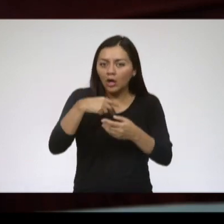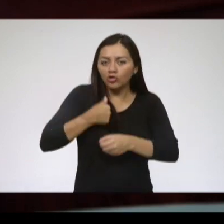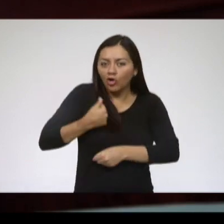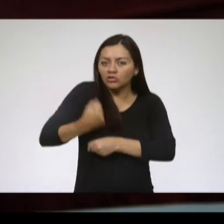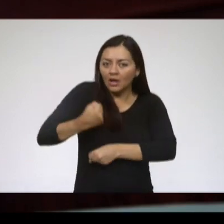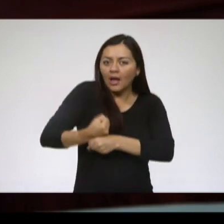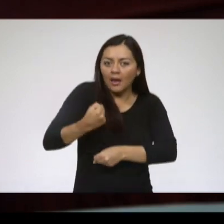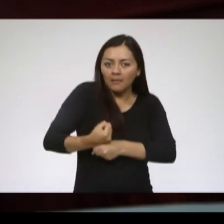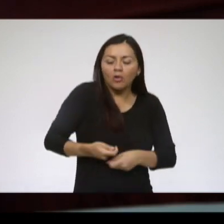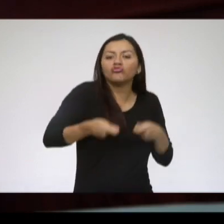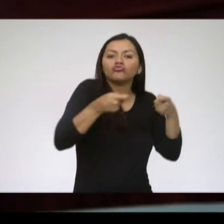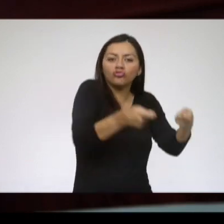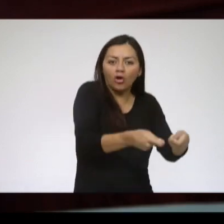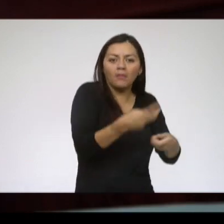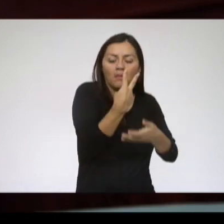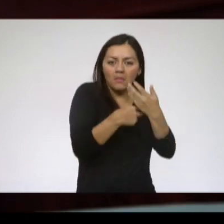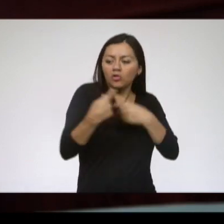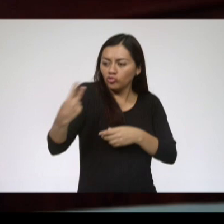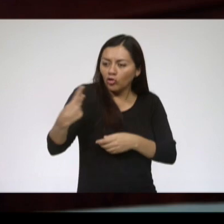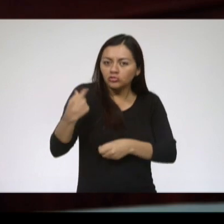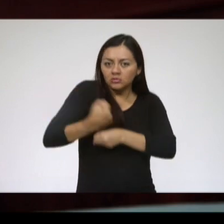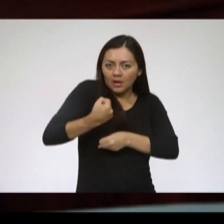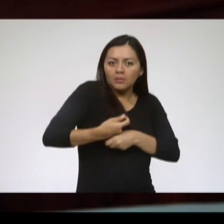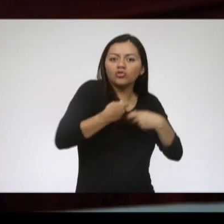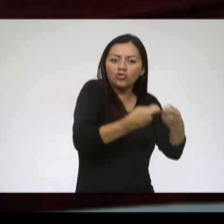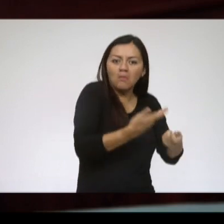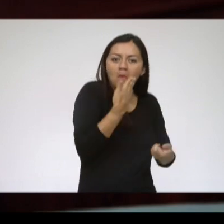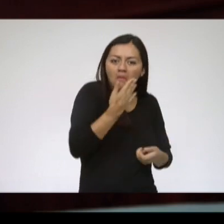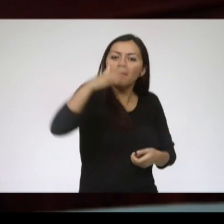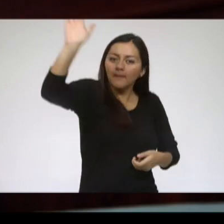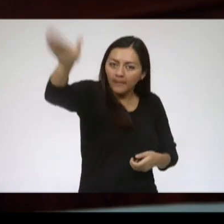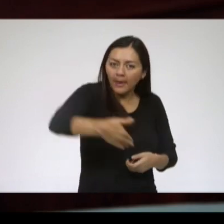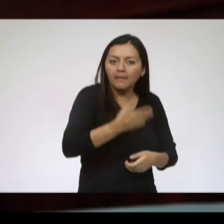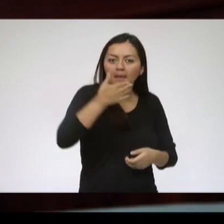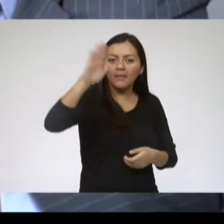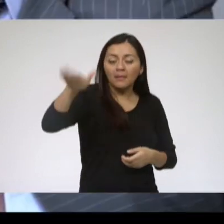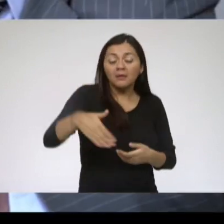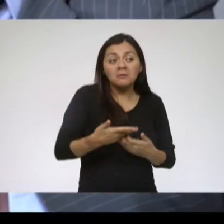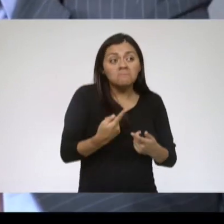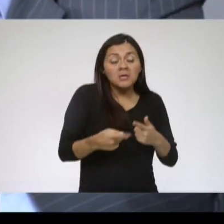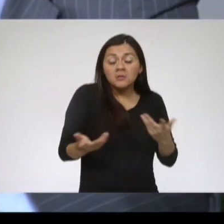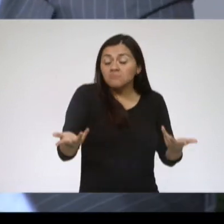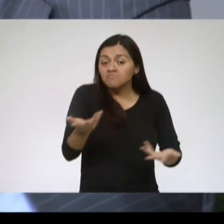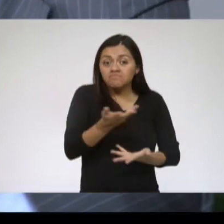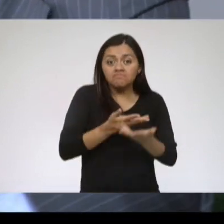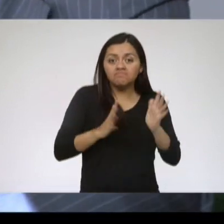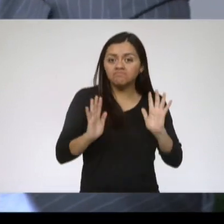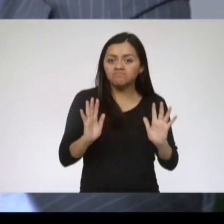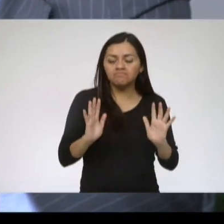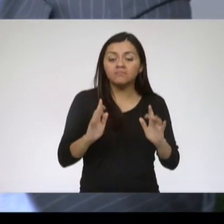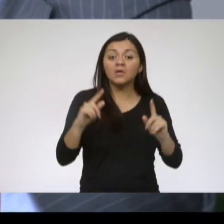manteniéramos a ella con el trabajo de nosotros, trabajando aquí los dos. La migración como tal